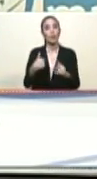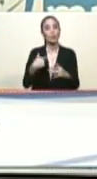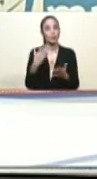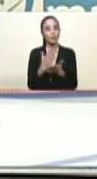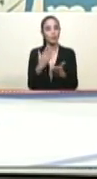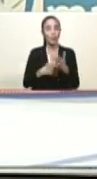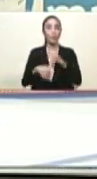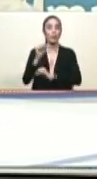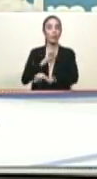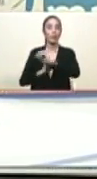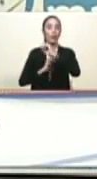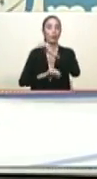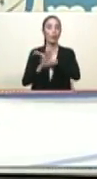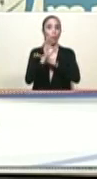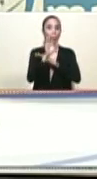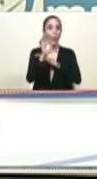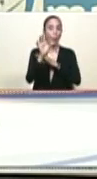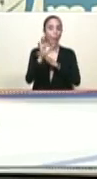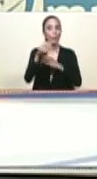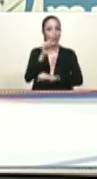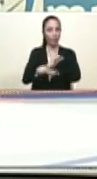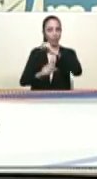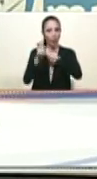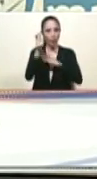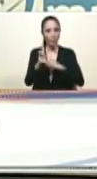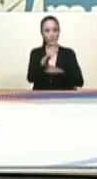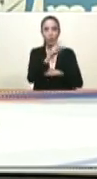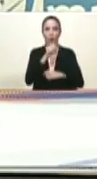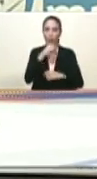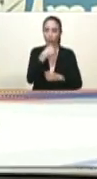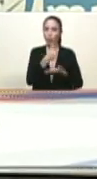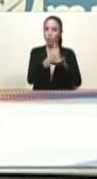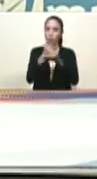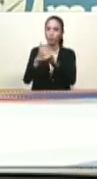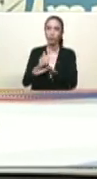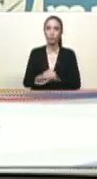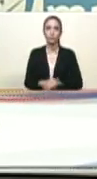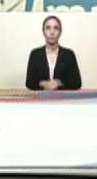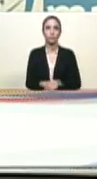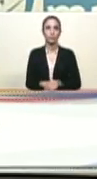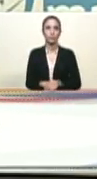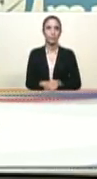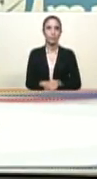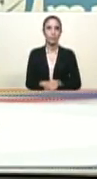las pensiones y creando nuevas modalidades de protección. Ahora,